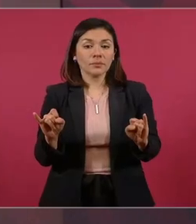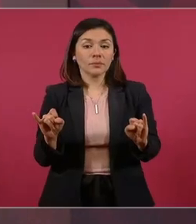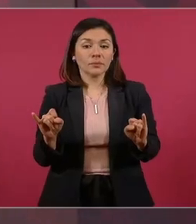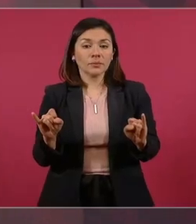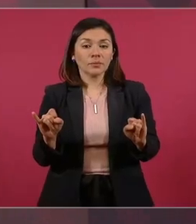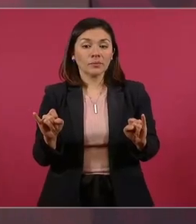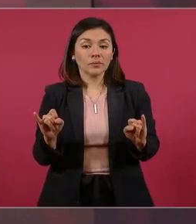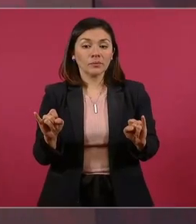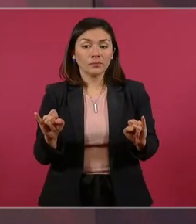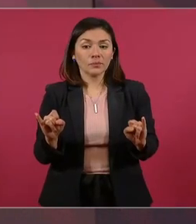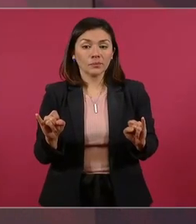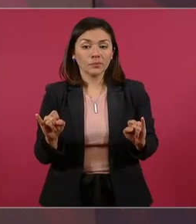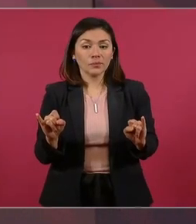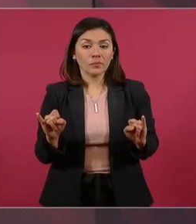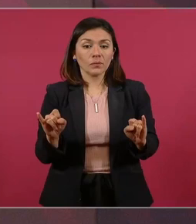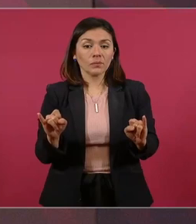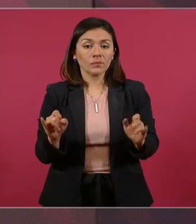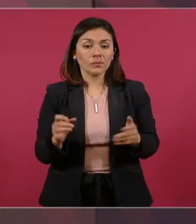que